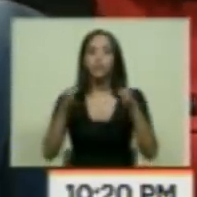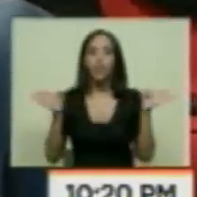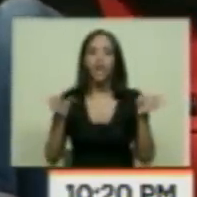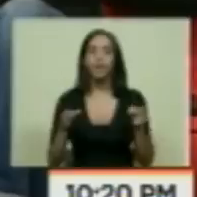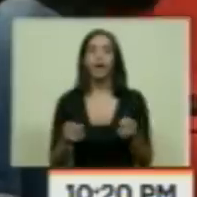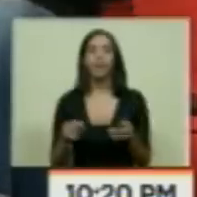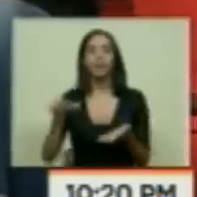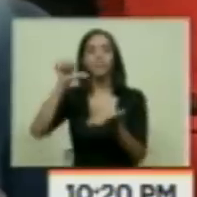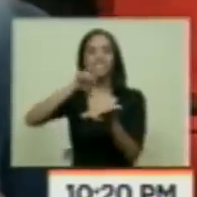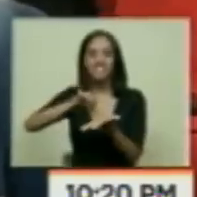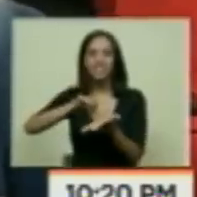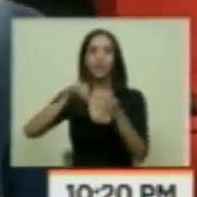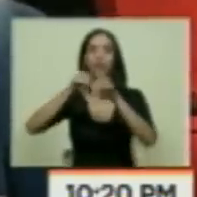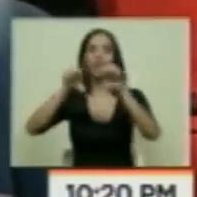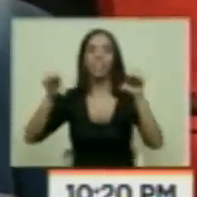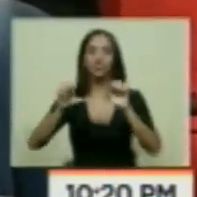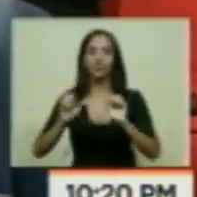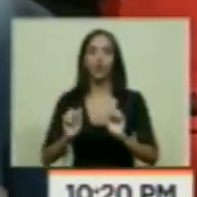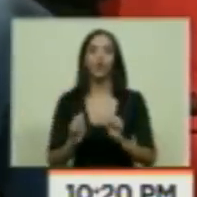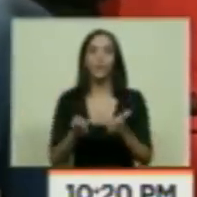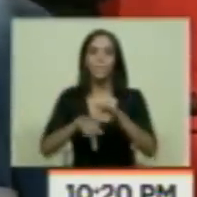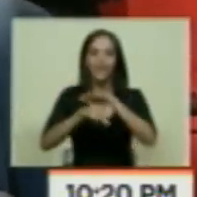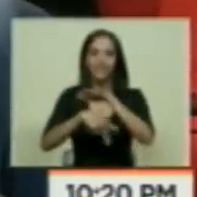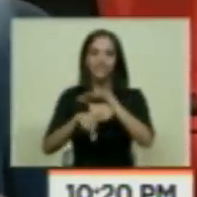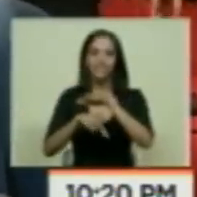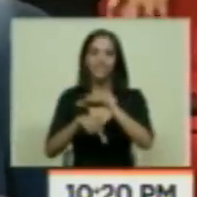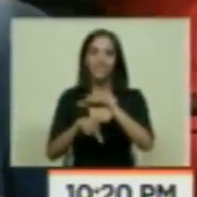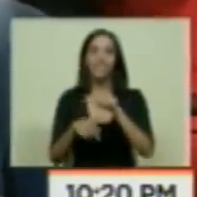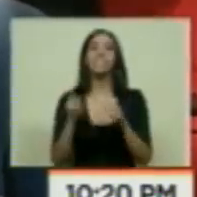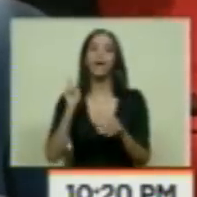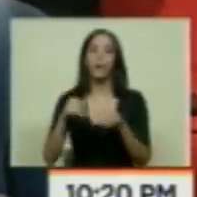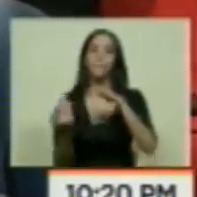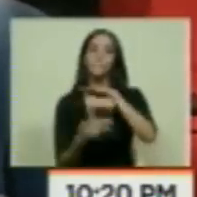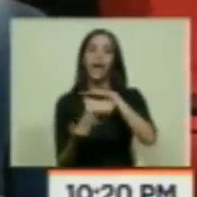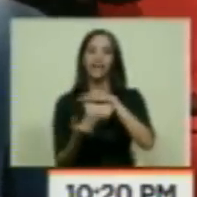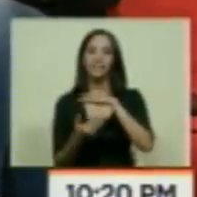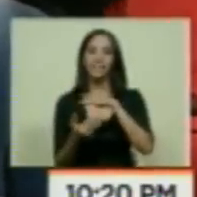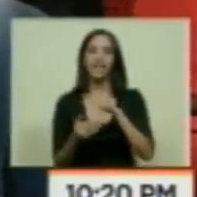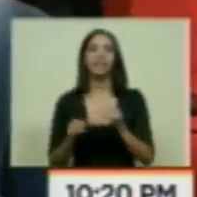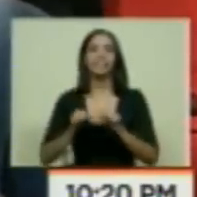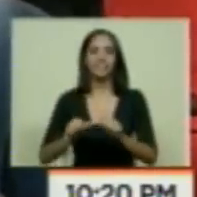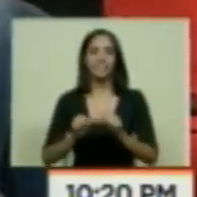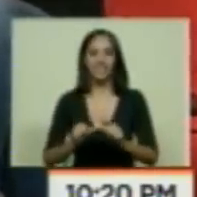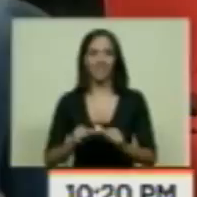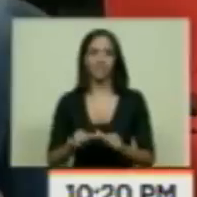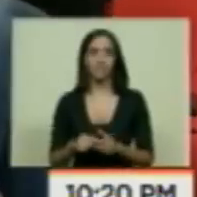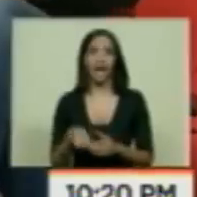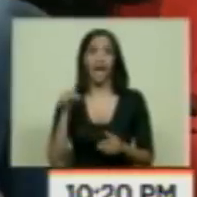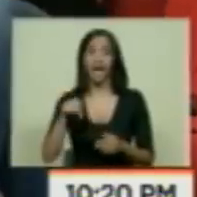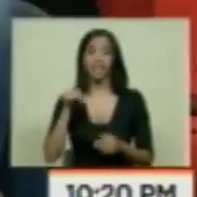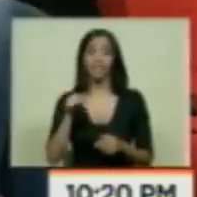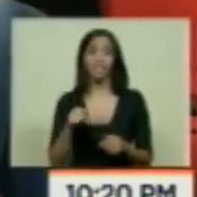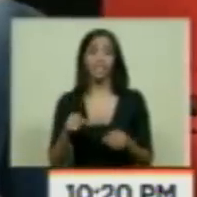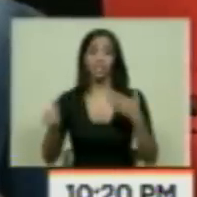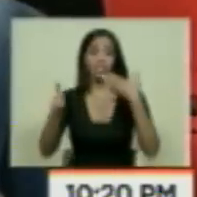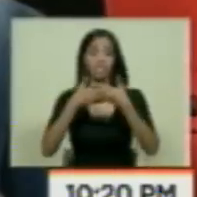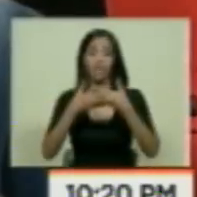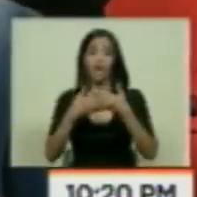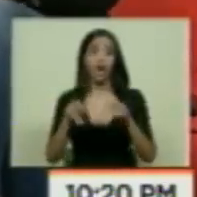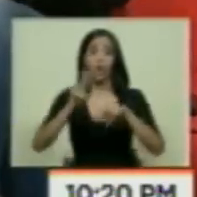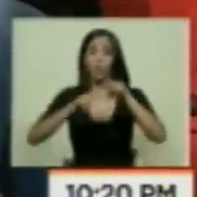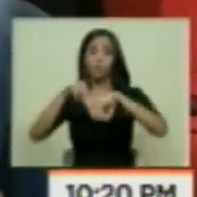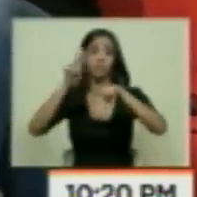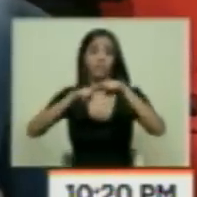educación inicial y algunos de educación primaria, o sea, que se sigue avanzando. Aquí no se ha dejado de construir una escuela, no se ha dejado de construir